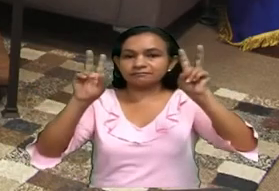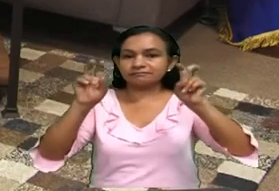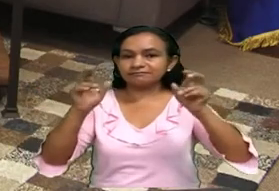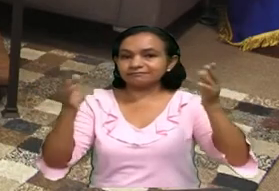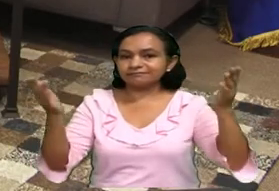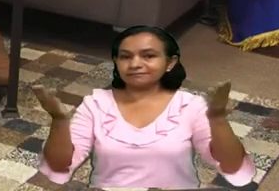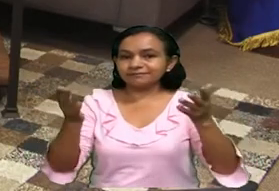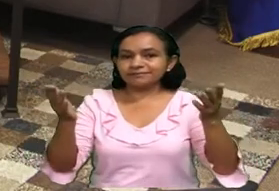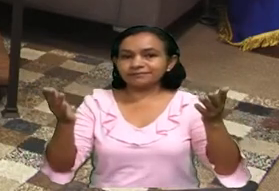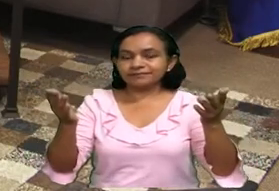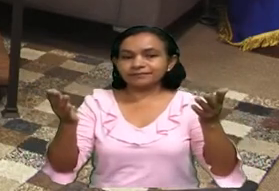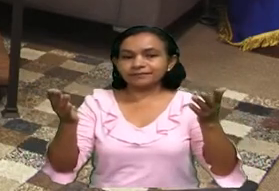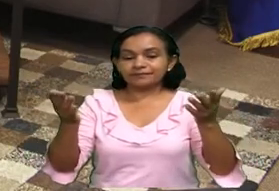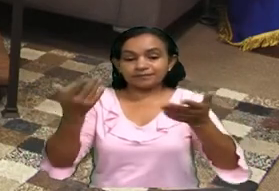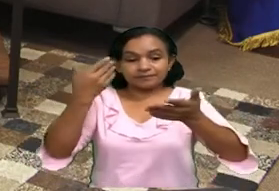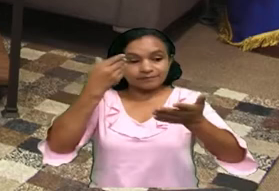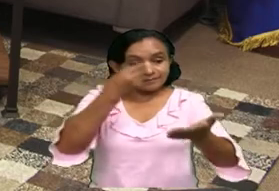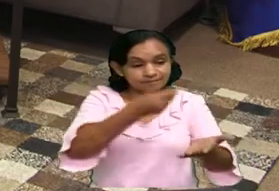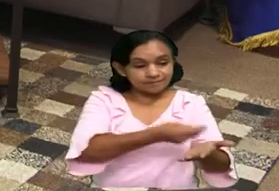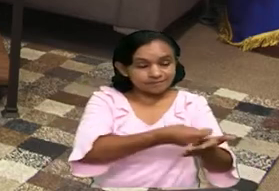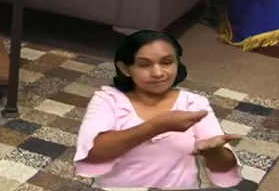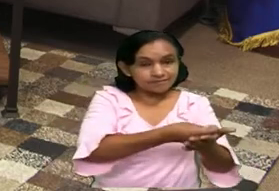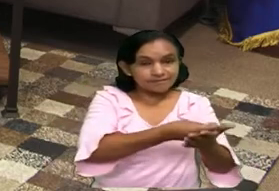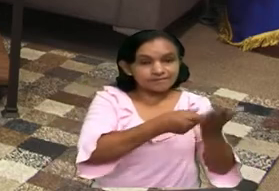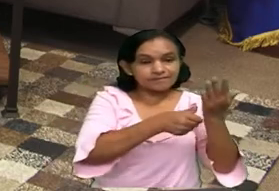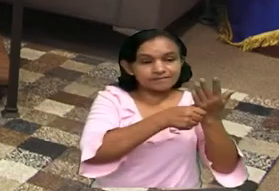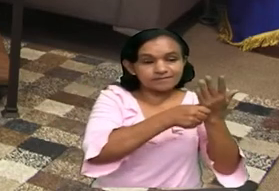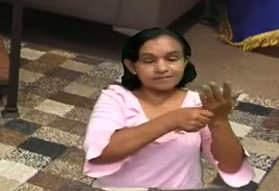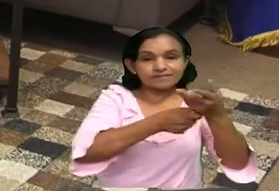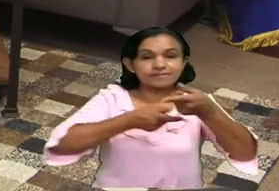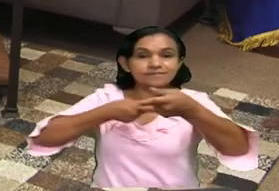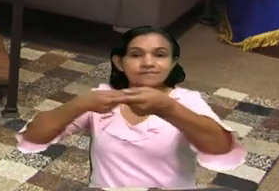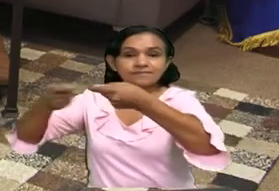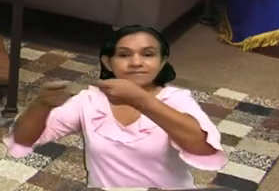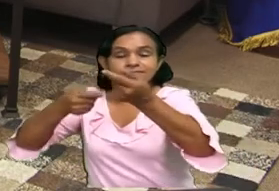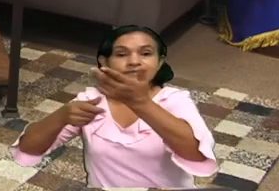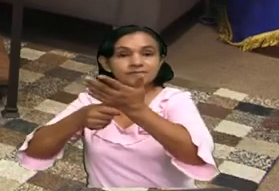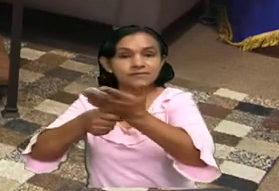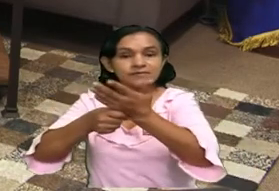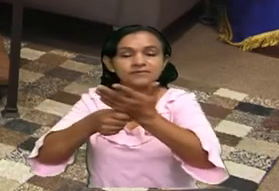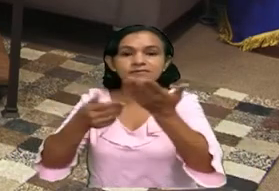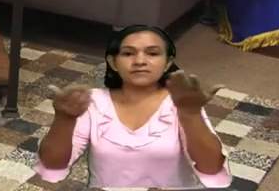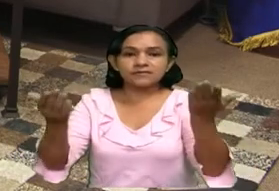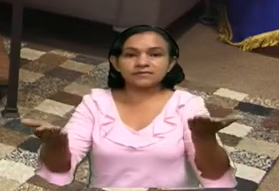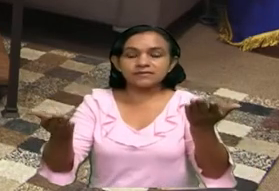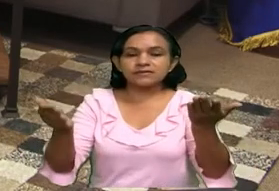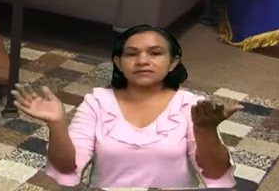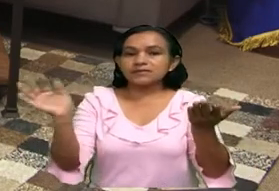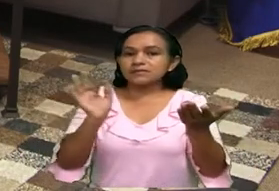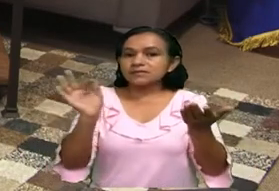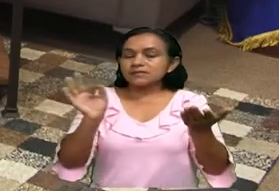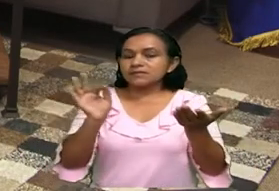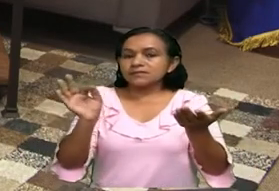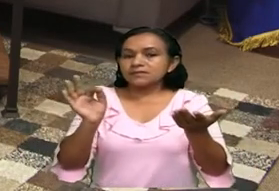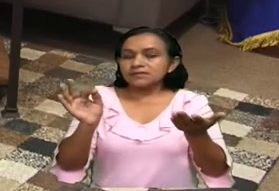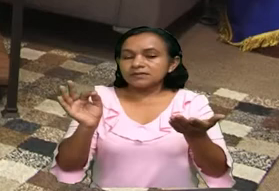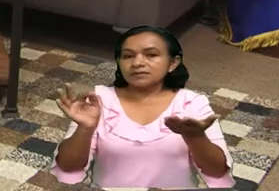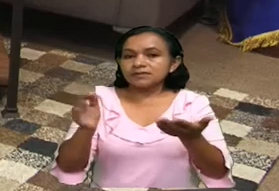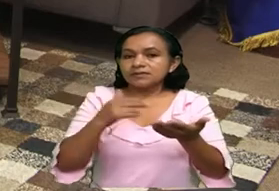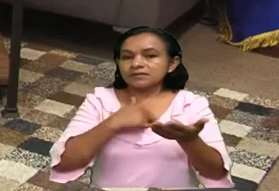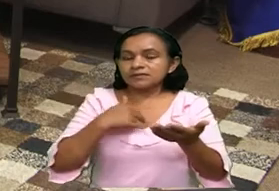el tema de comercialización de nuestra carne es un sistema, creo yo, que viene